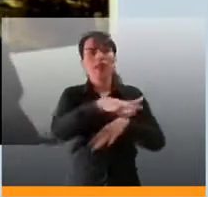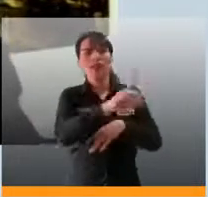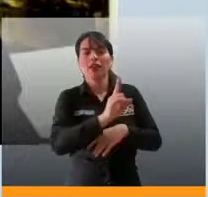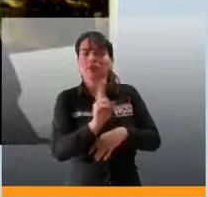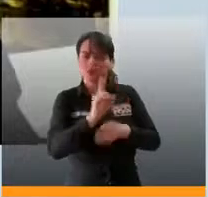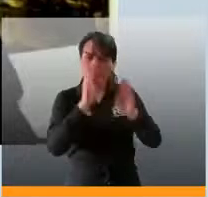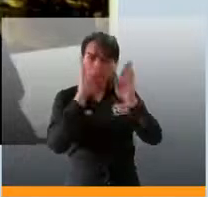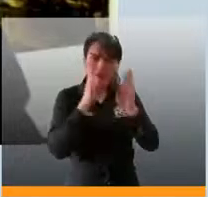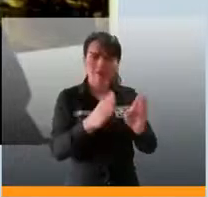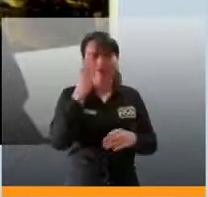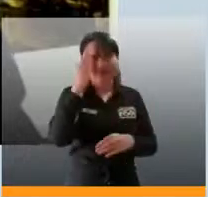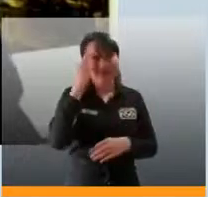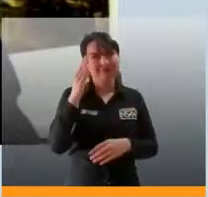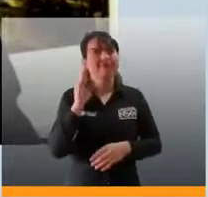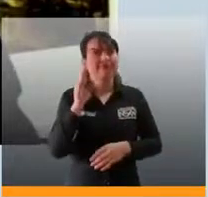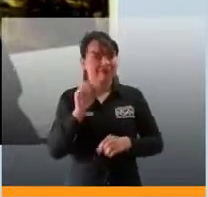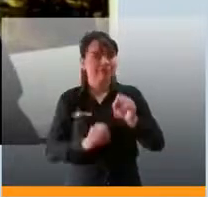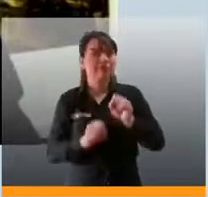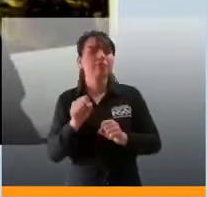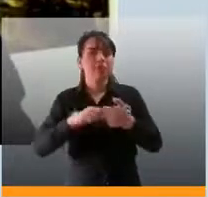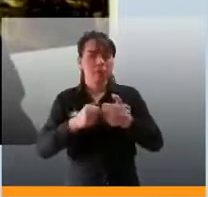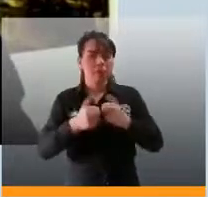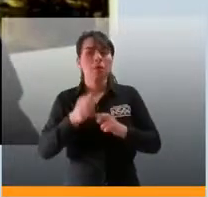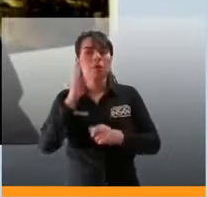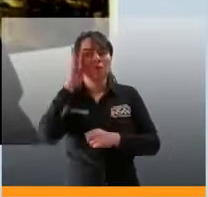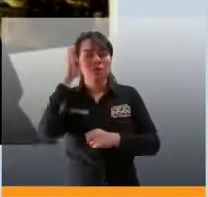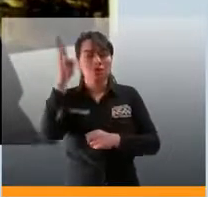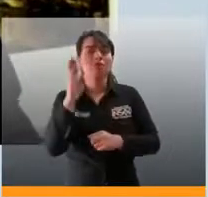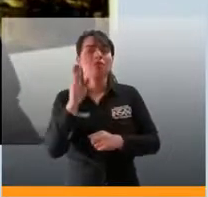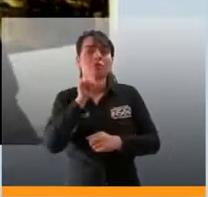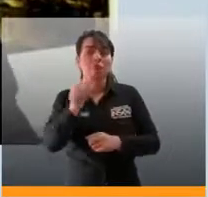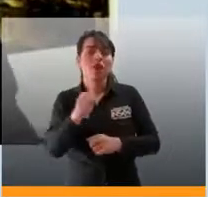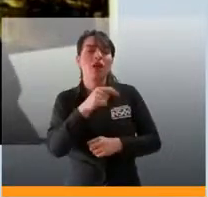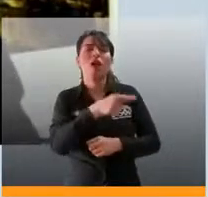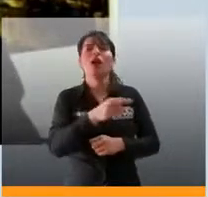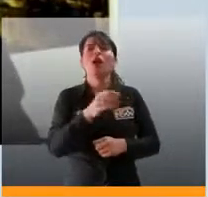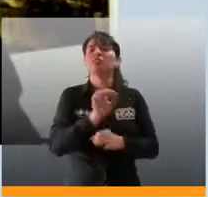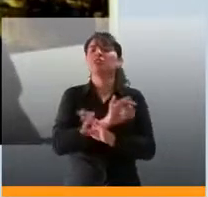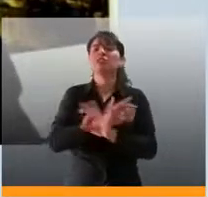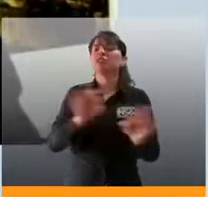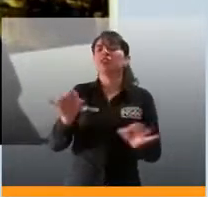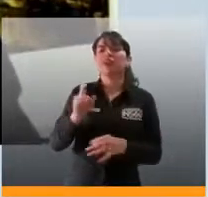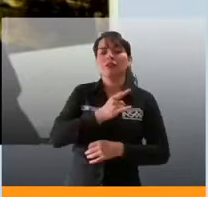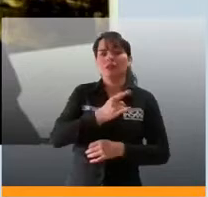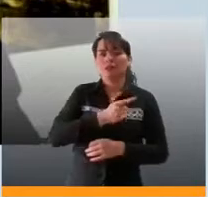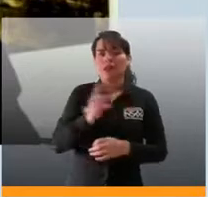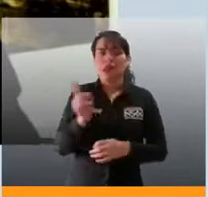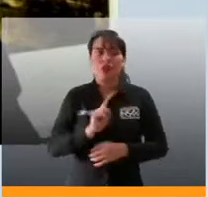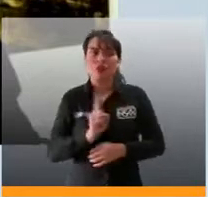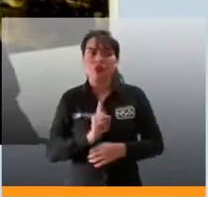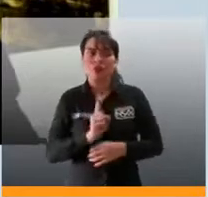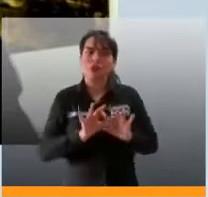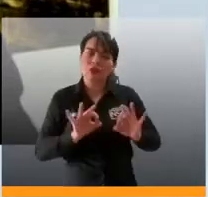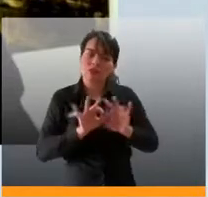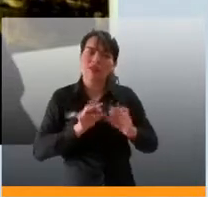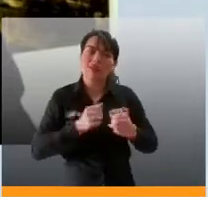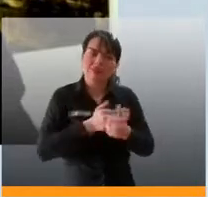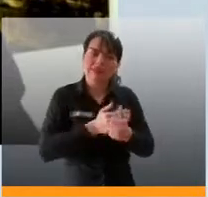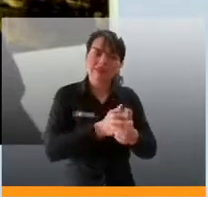social mayor si dejábamos que el estudiante cancelara el semestre. Era acompañarlo, nosotros tuvimos que